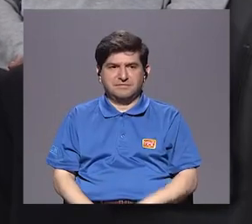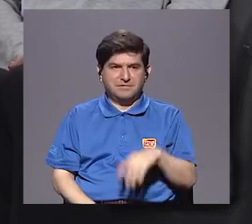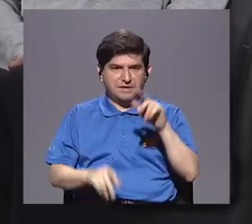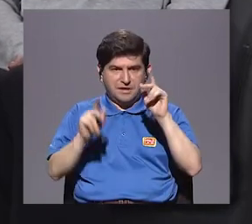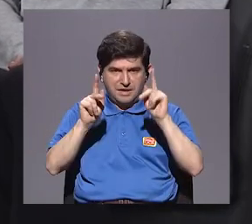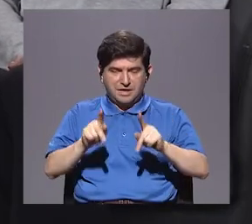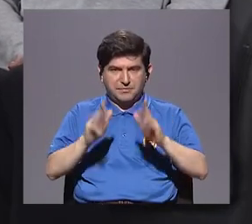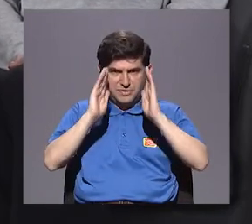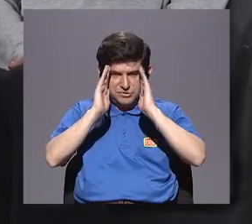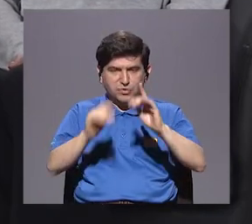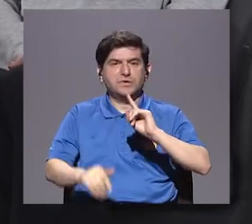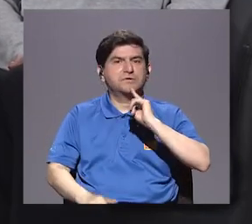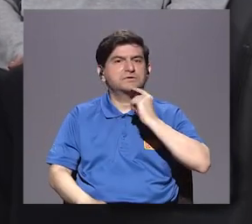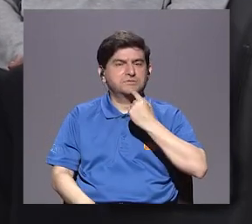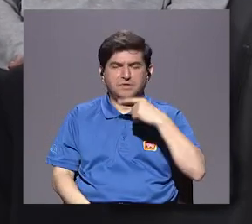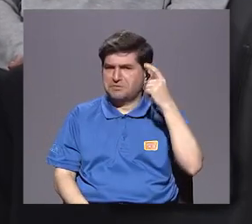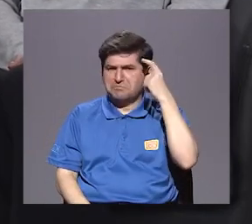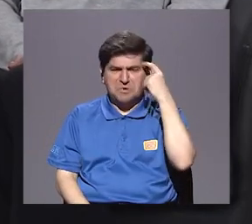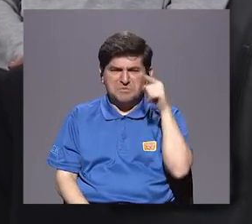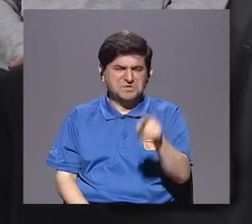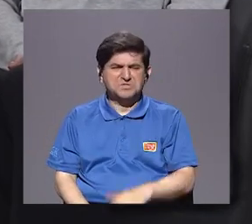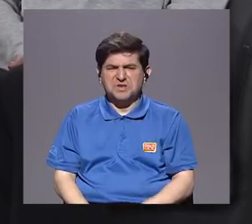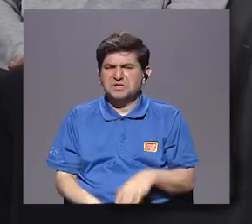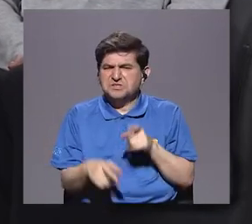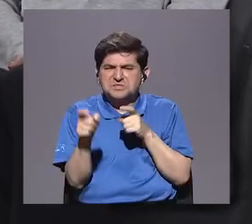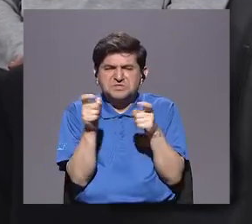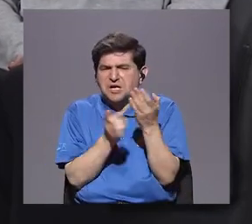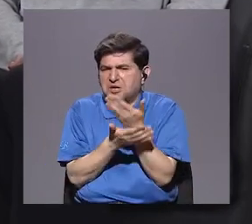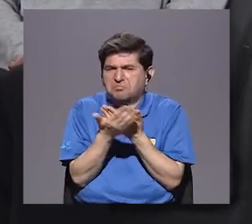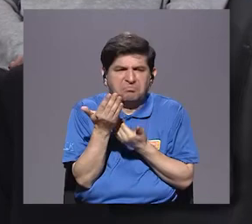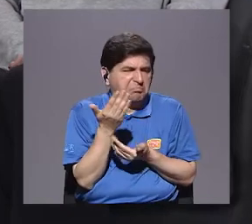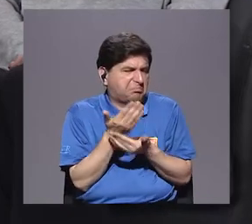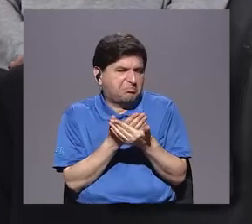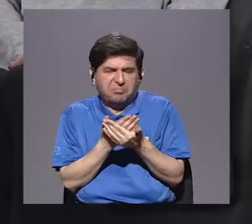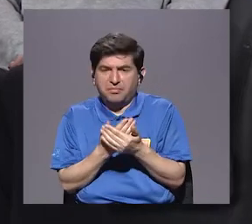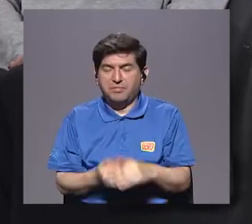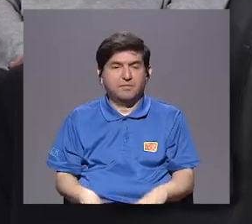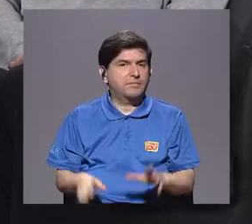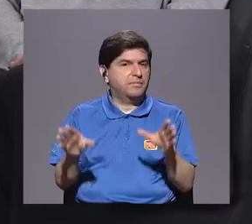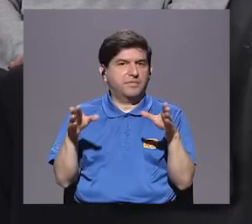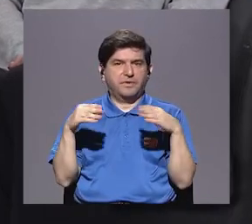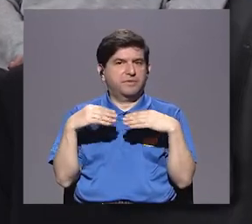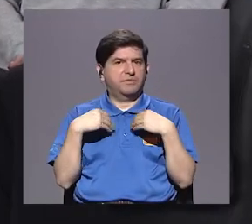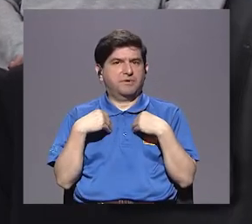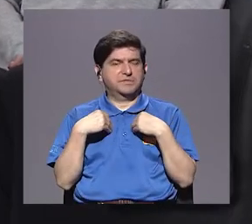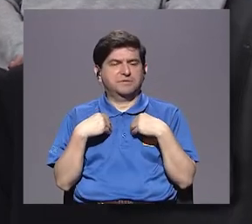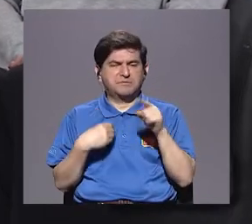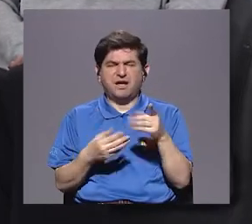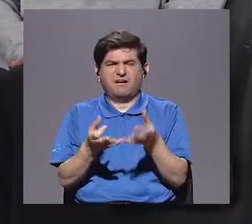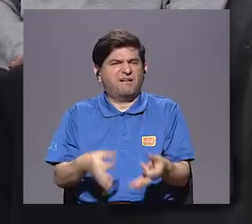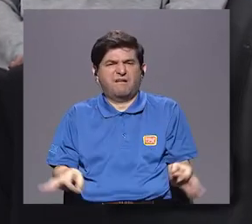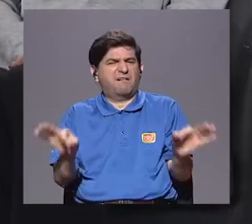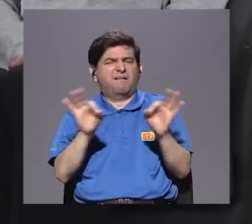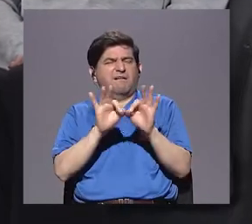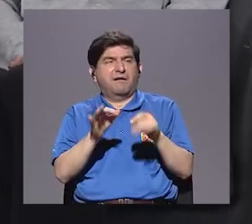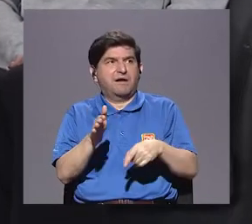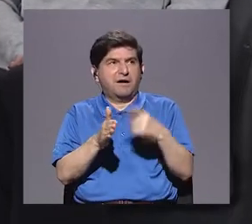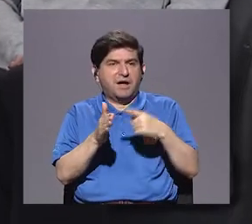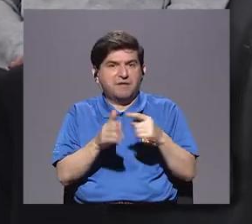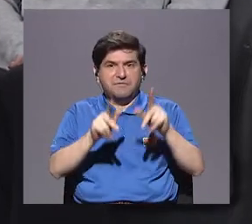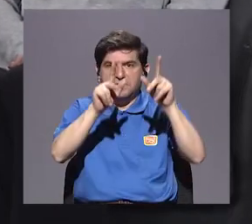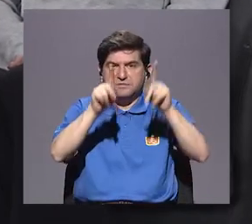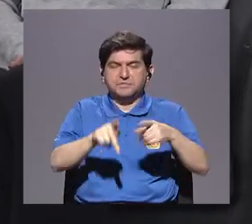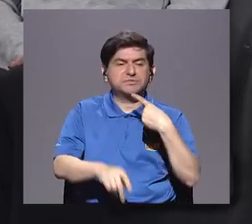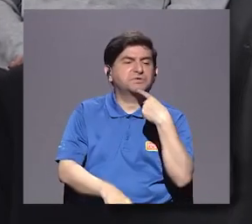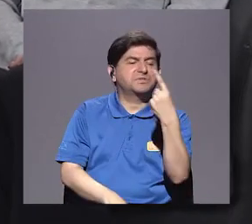en serio, no pensar que es manipulación, uh-huh. no aceptar que no es tan importante porque a veces el